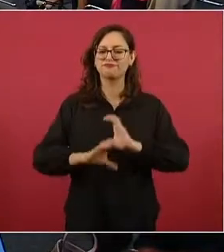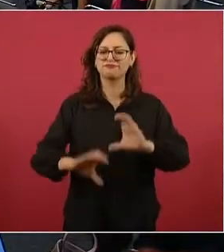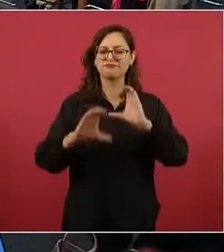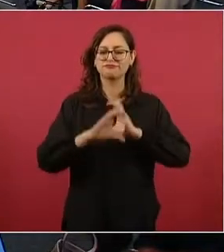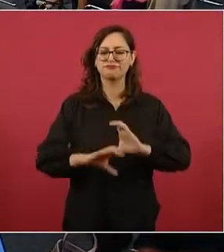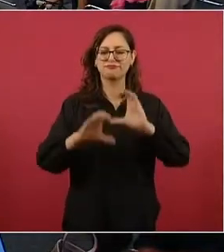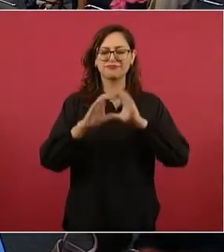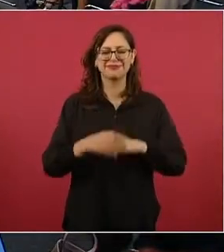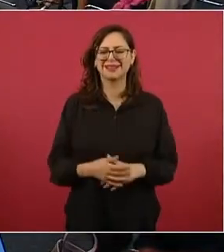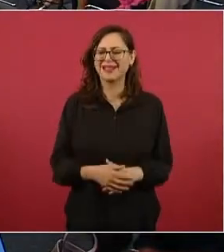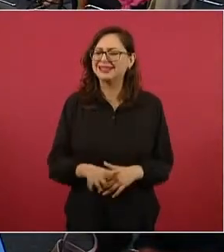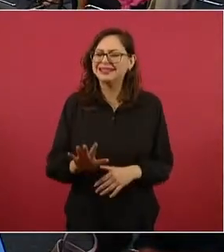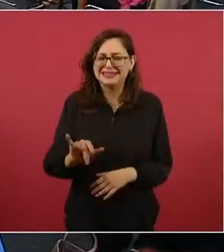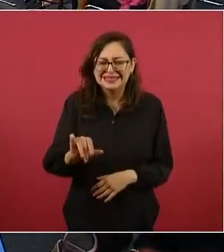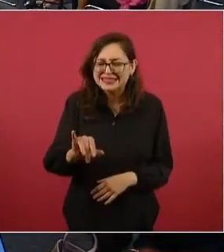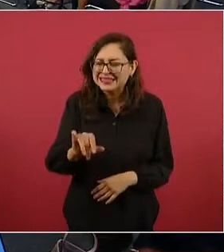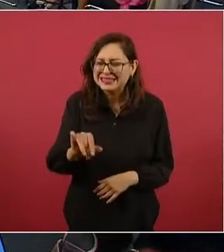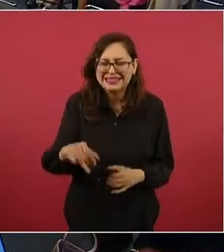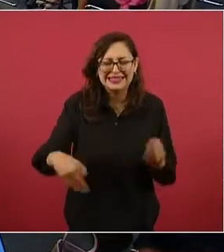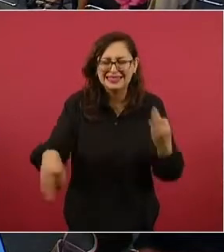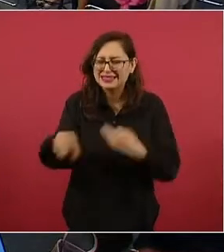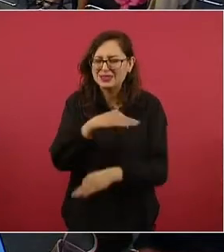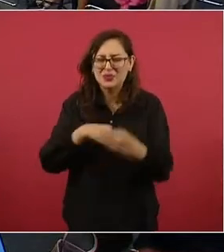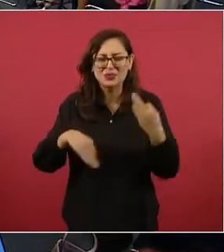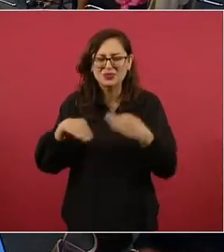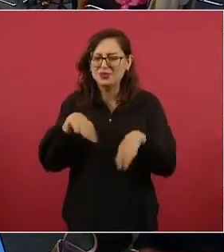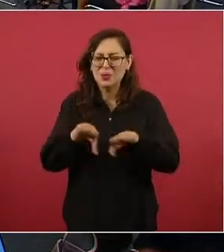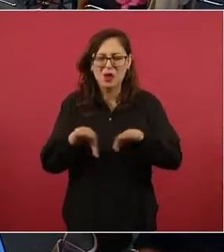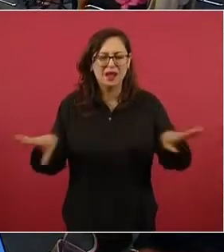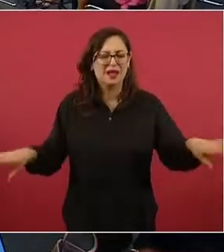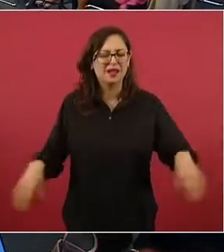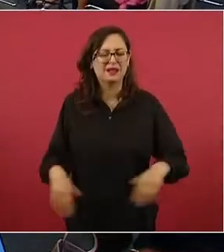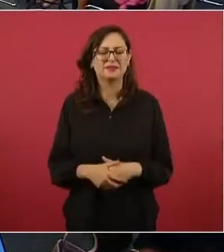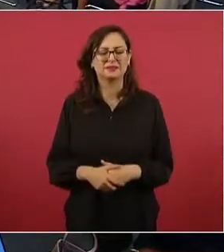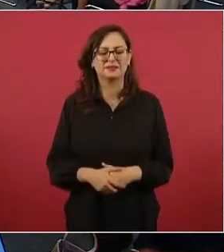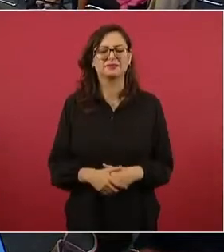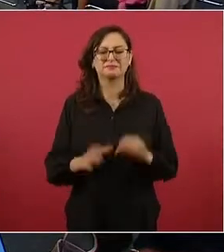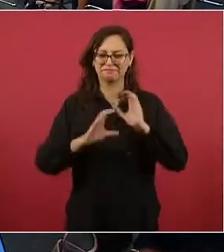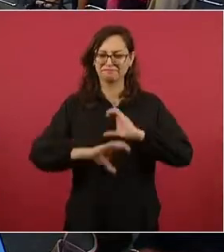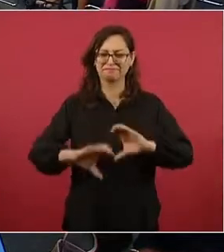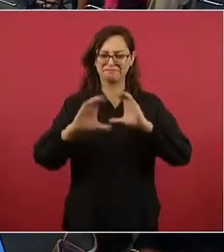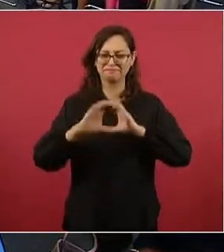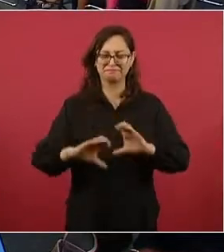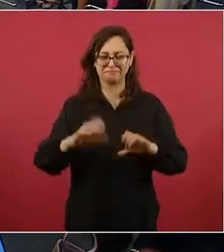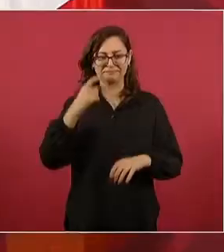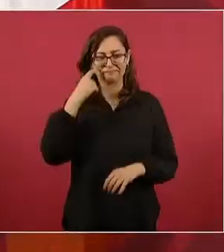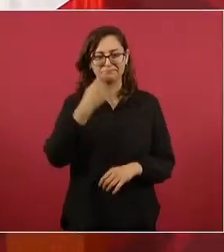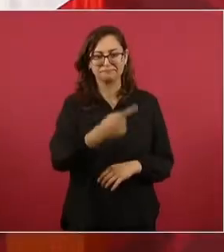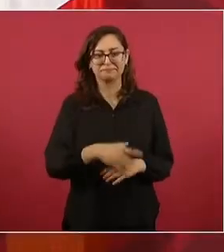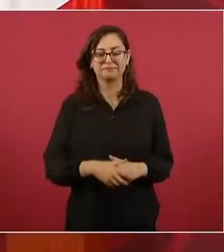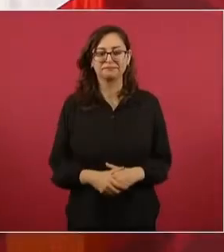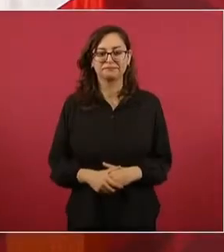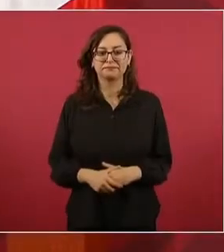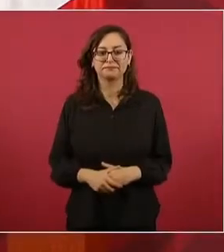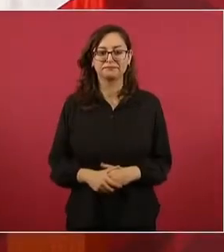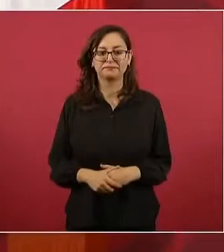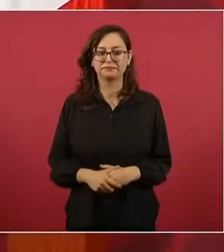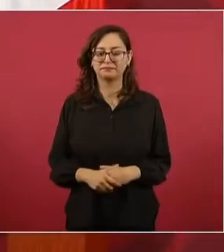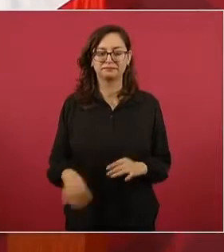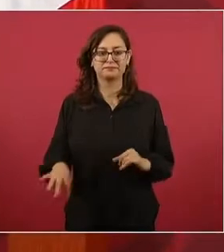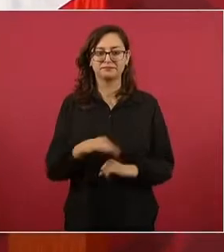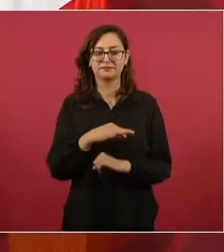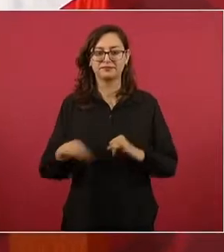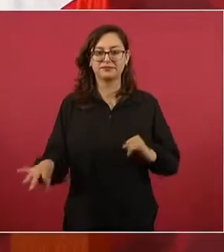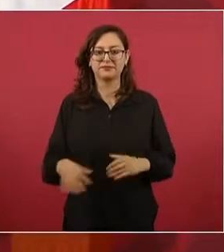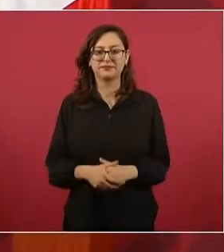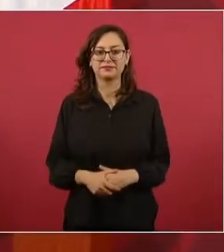con todos nada más es. Vamos a escucharla para terminar.